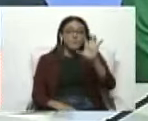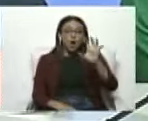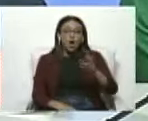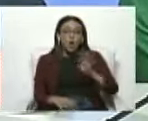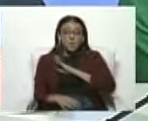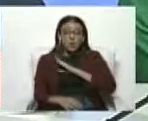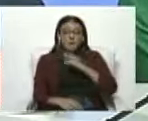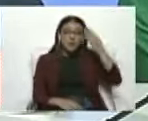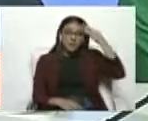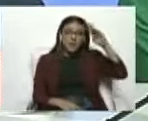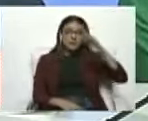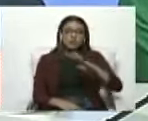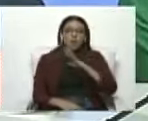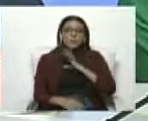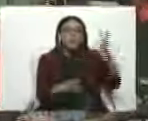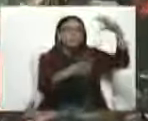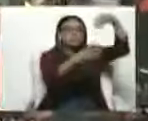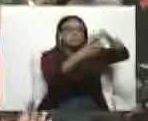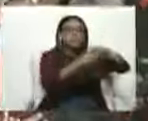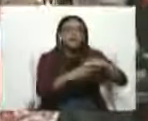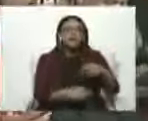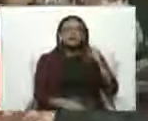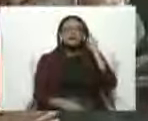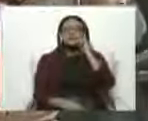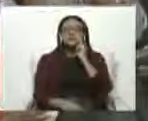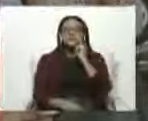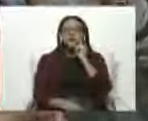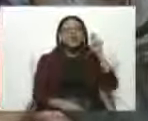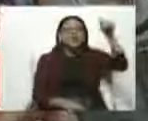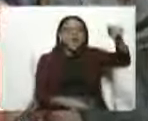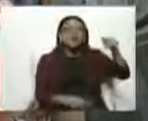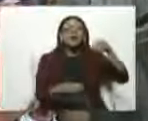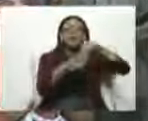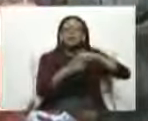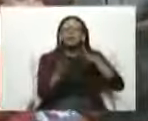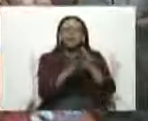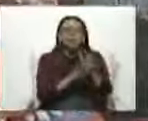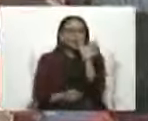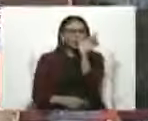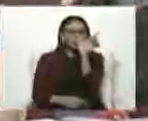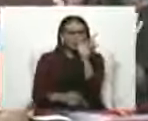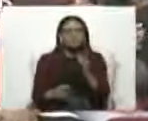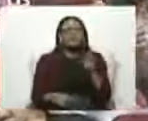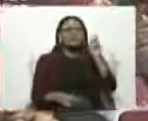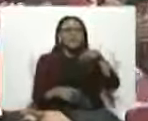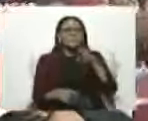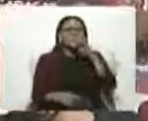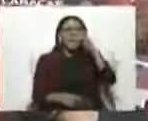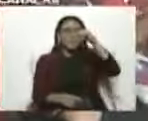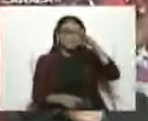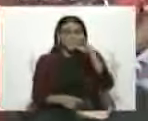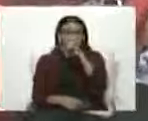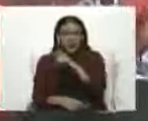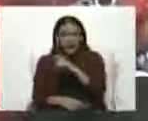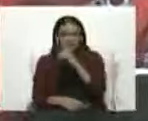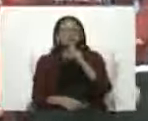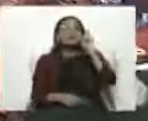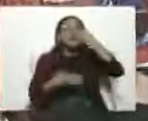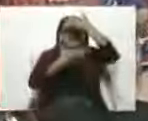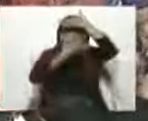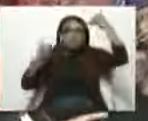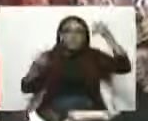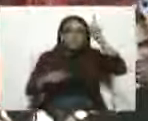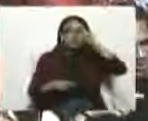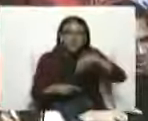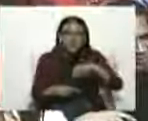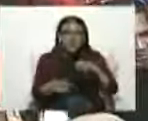patriótico, Simón Bolívar. Y allá está el Partido Comunista, está el MEC, está Tupamaro,